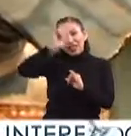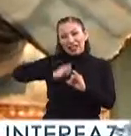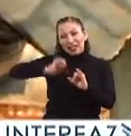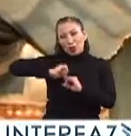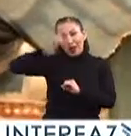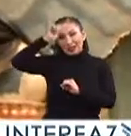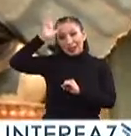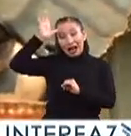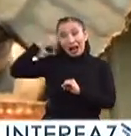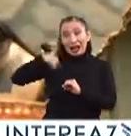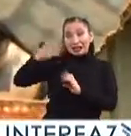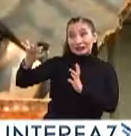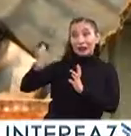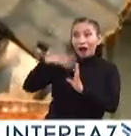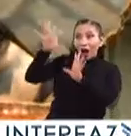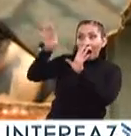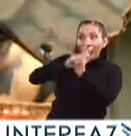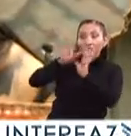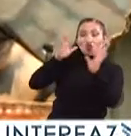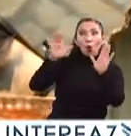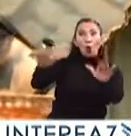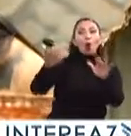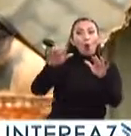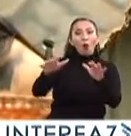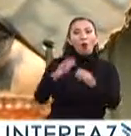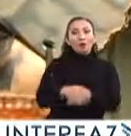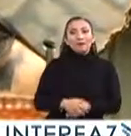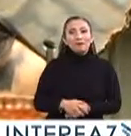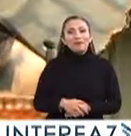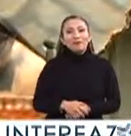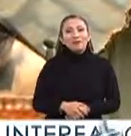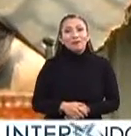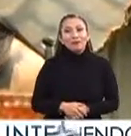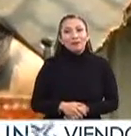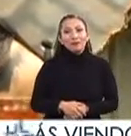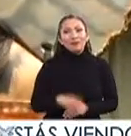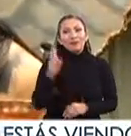de esta figura tan imponente es bastante